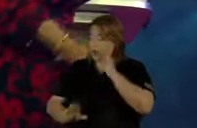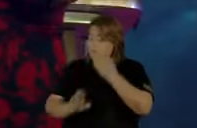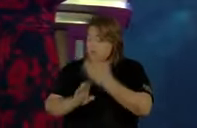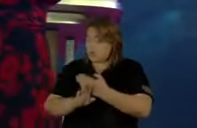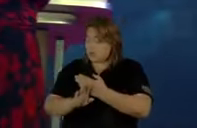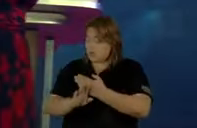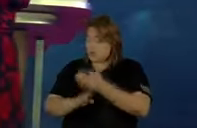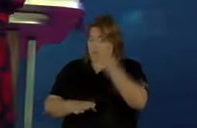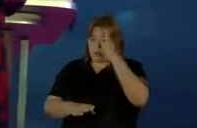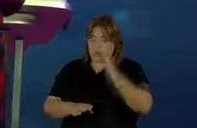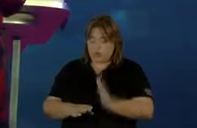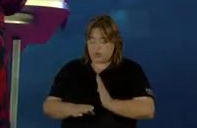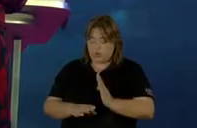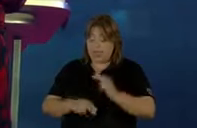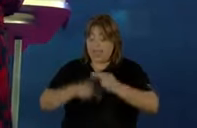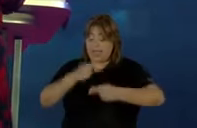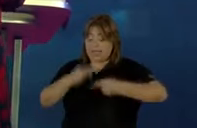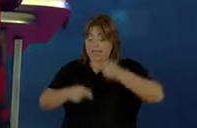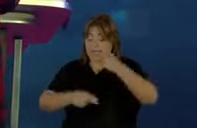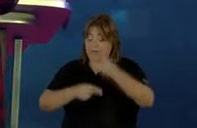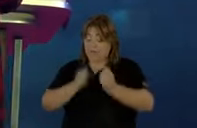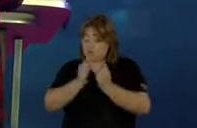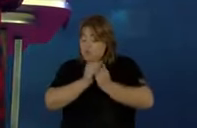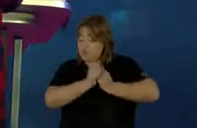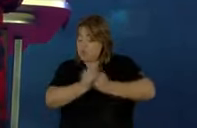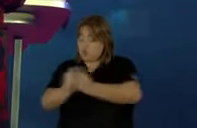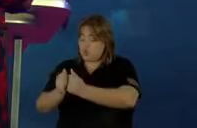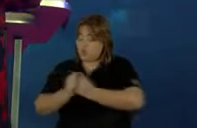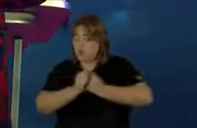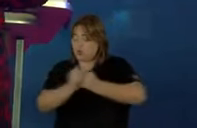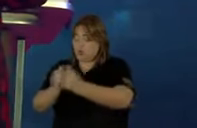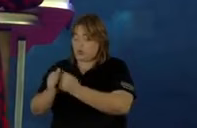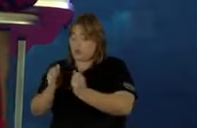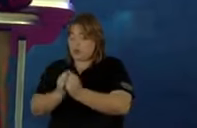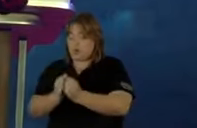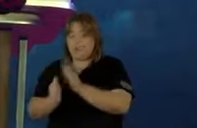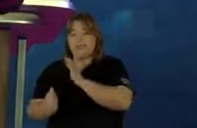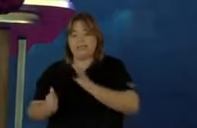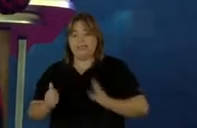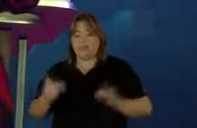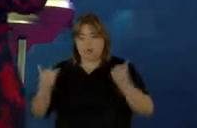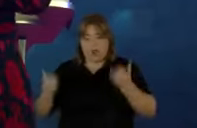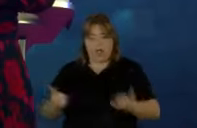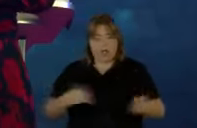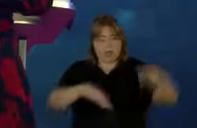hijos, herederos juntamente con Cristo. Póngase de pie.